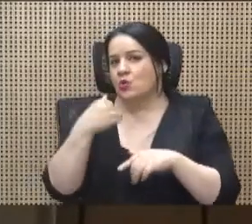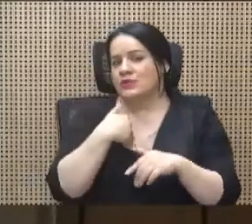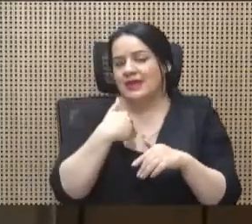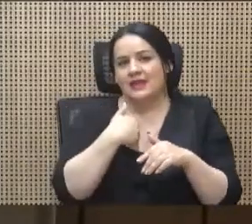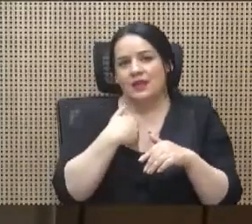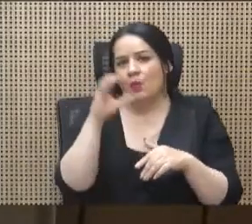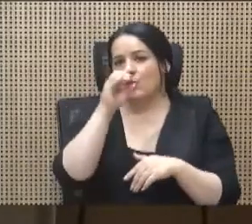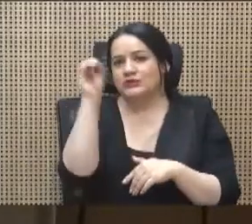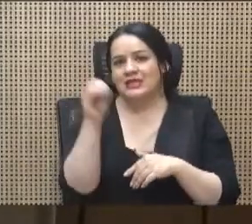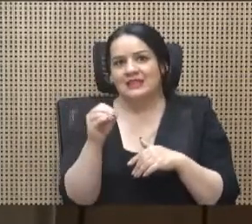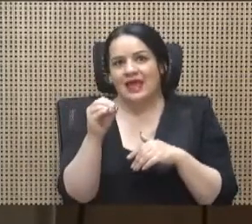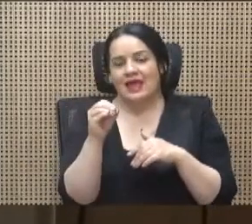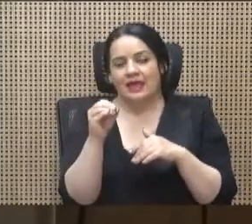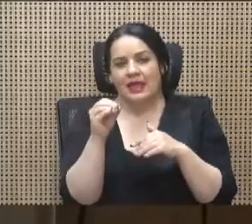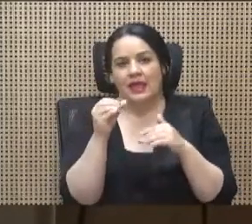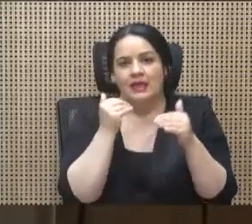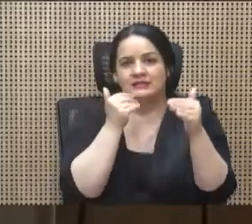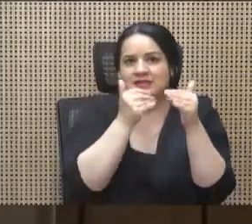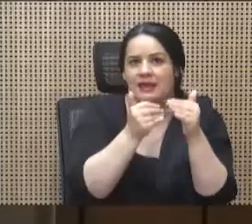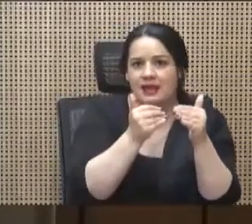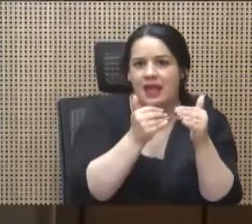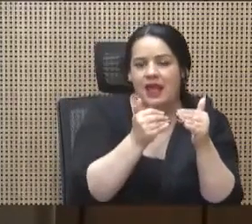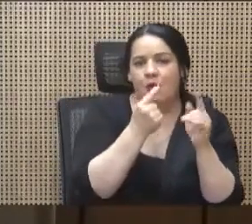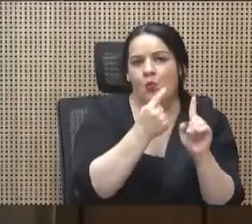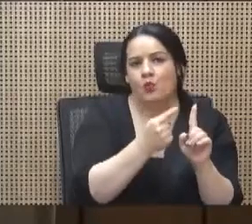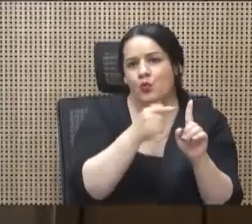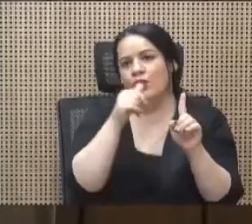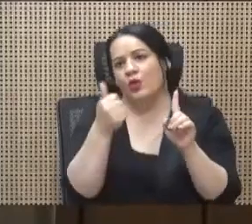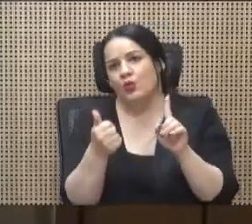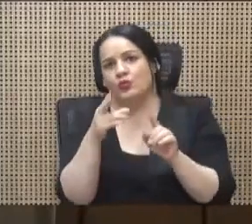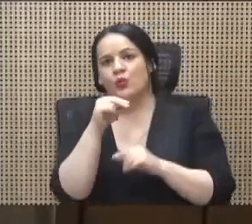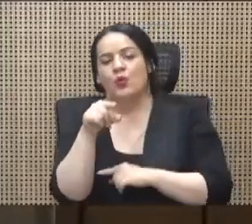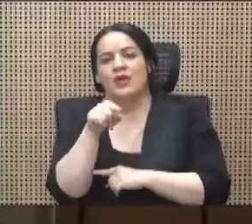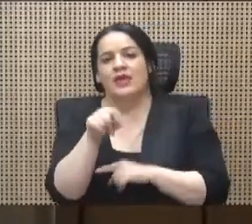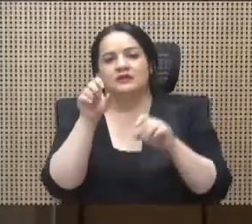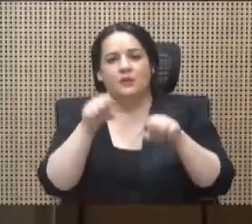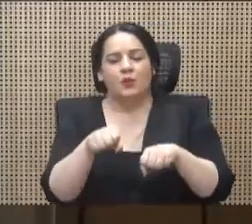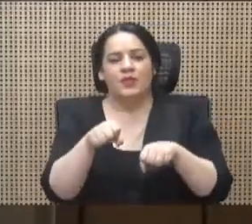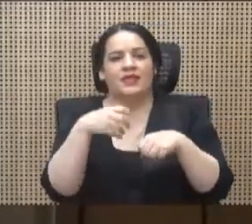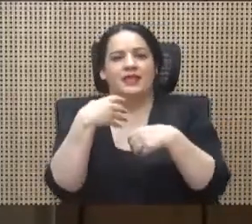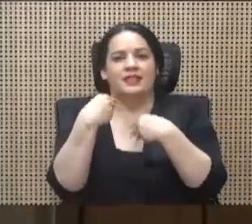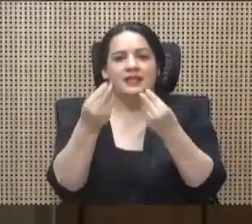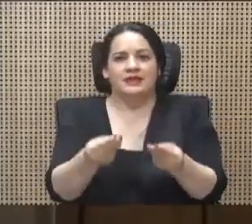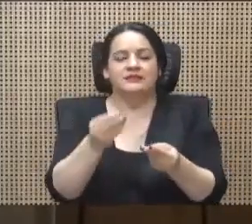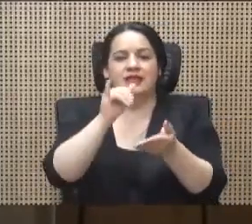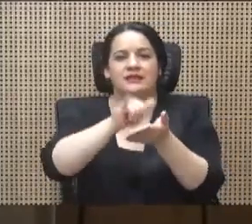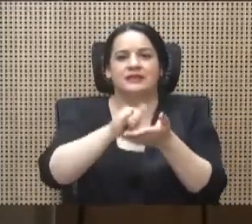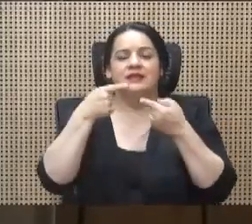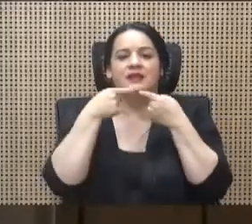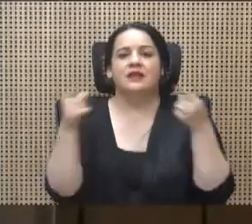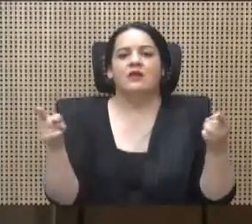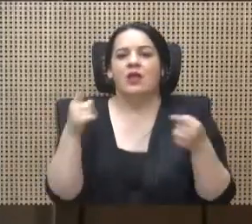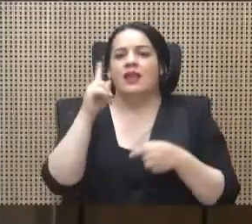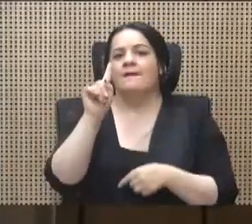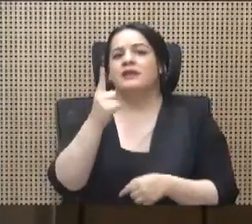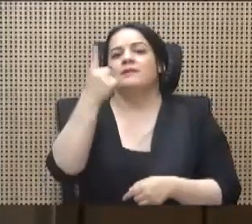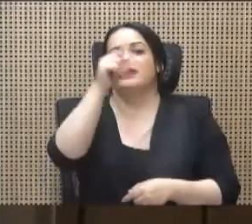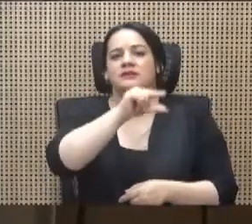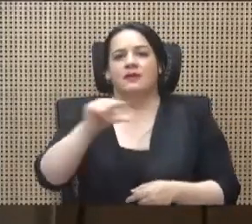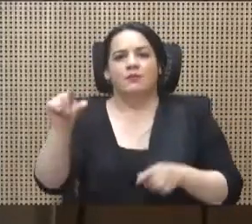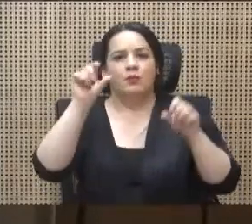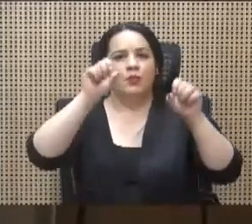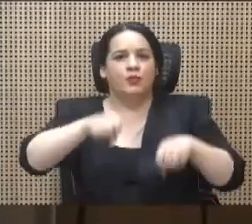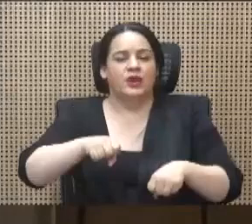otro puede ser emitida esta declaración en el transcurso de la primera semana con lo cual podríamos